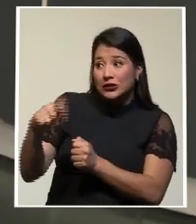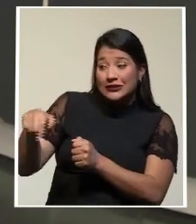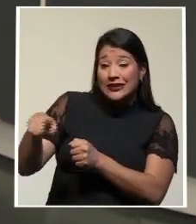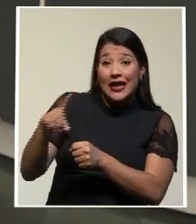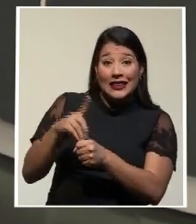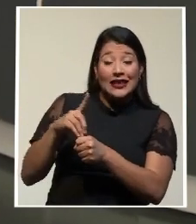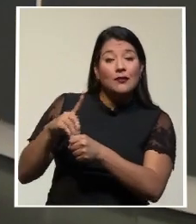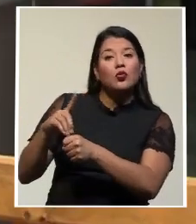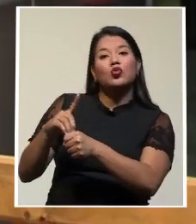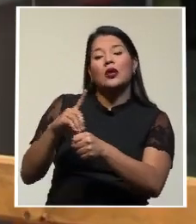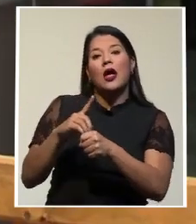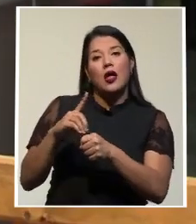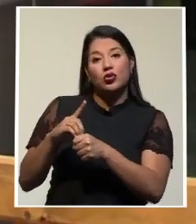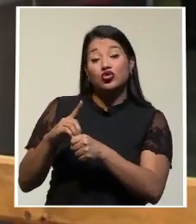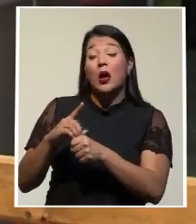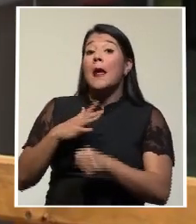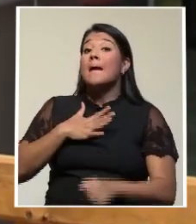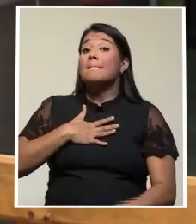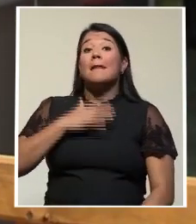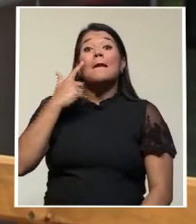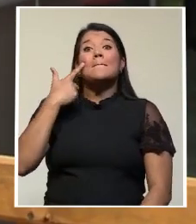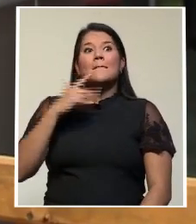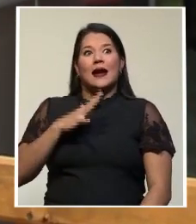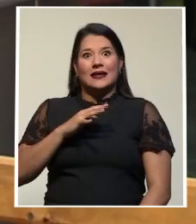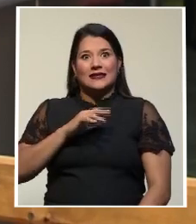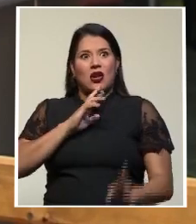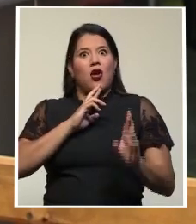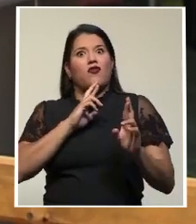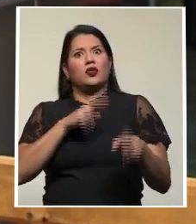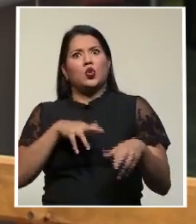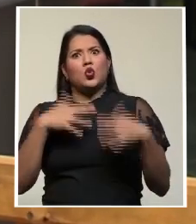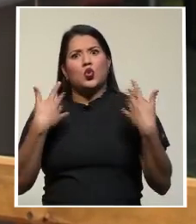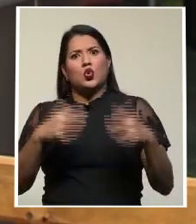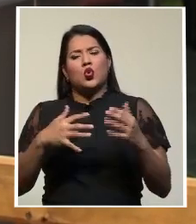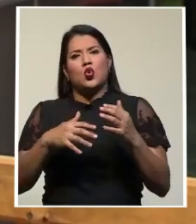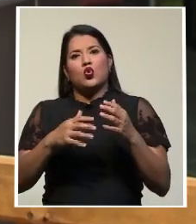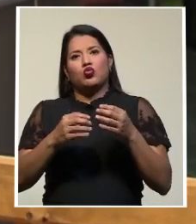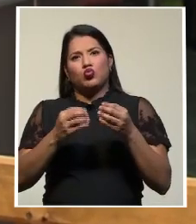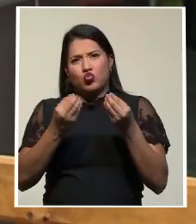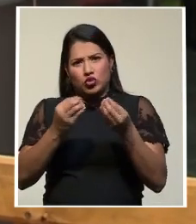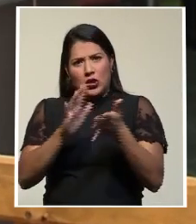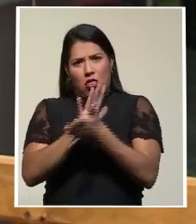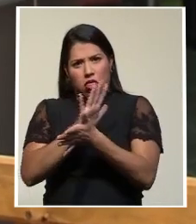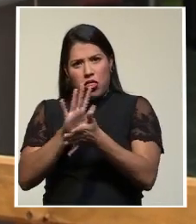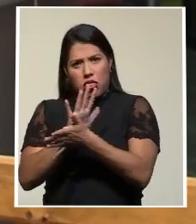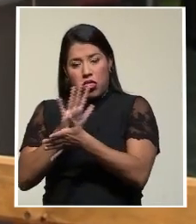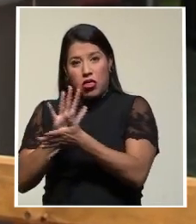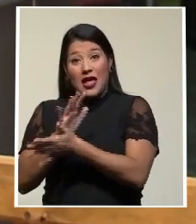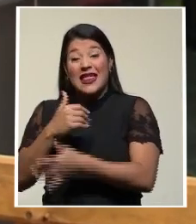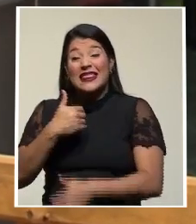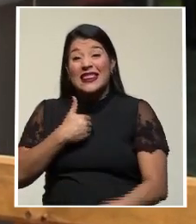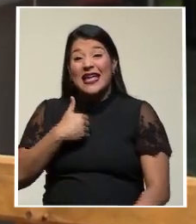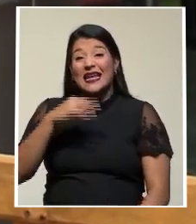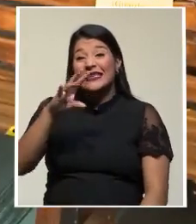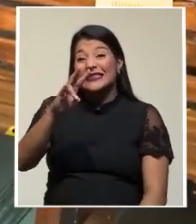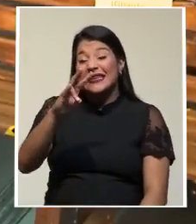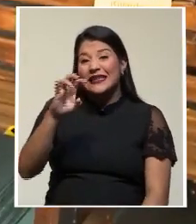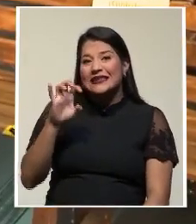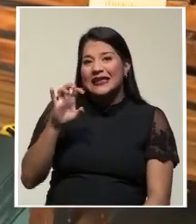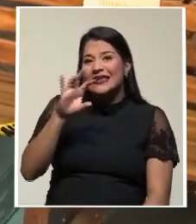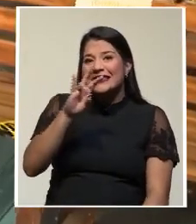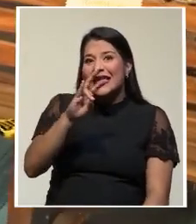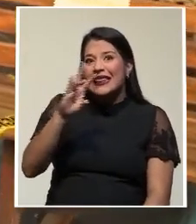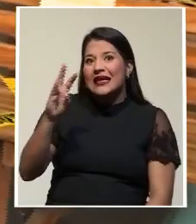Asamblea Legislativa, de los más extensos que se han dado en la historia. El mismo cuenta con 767